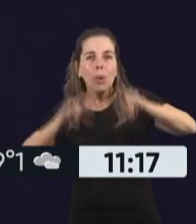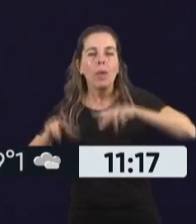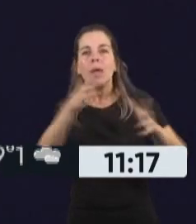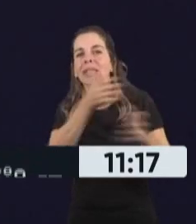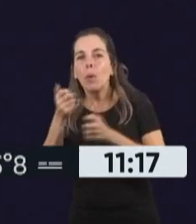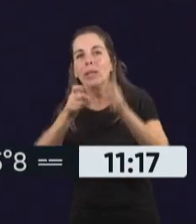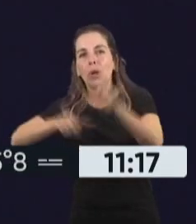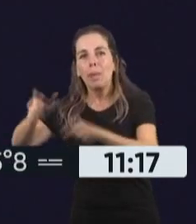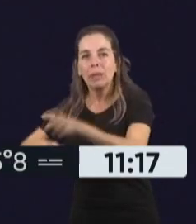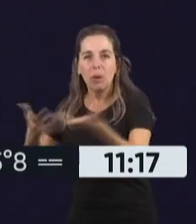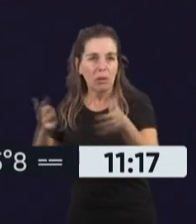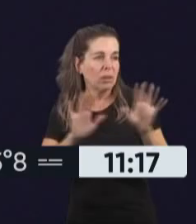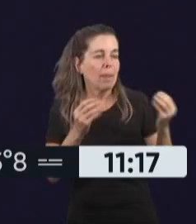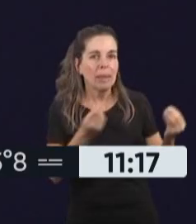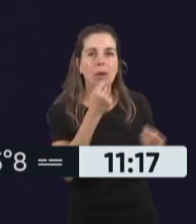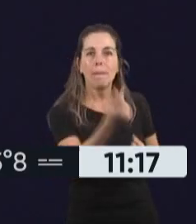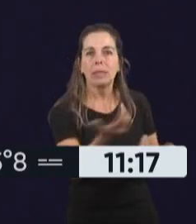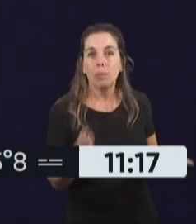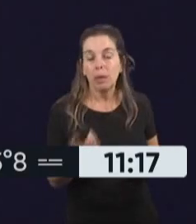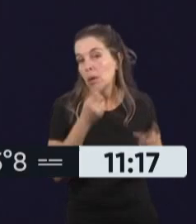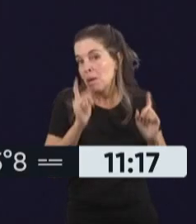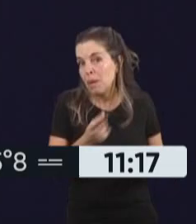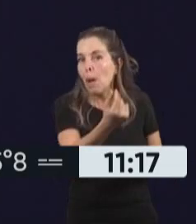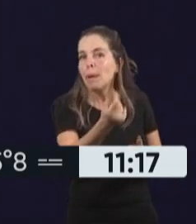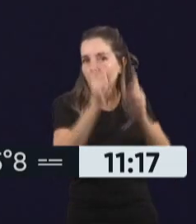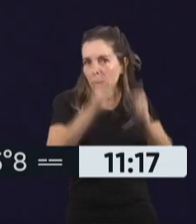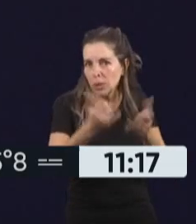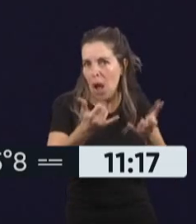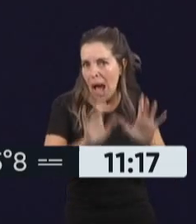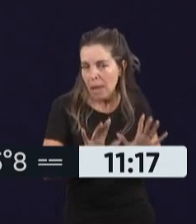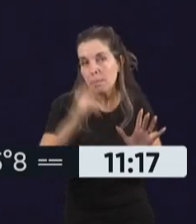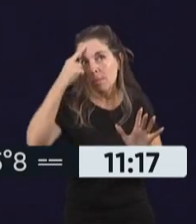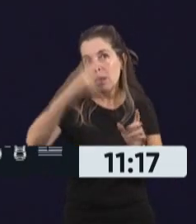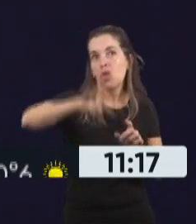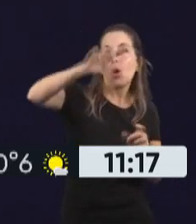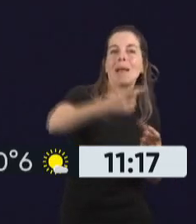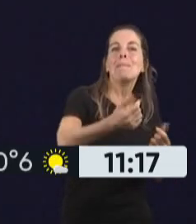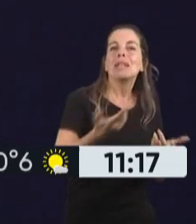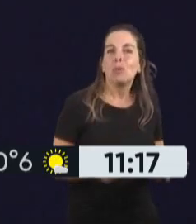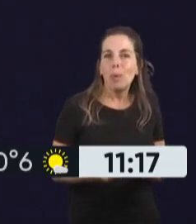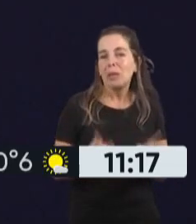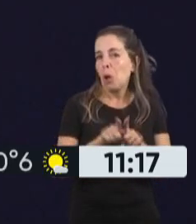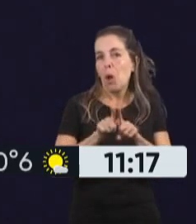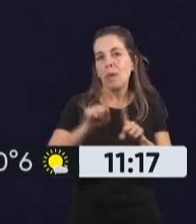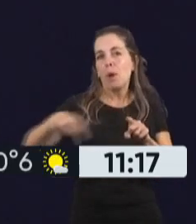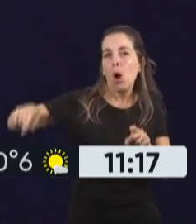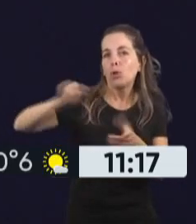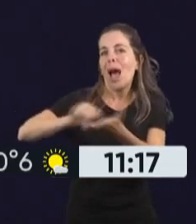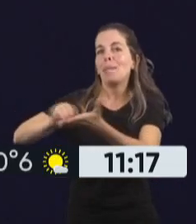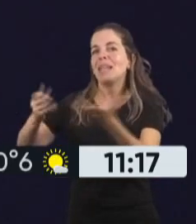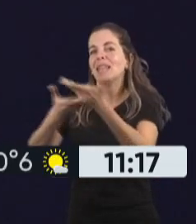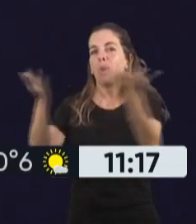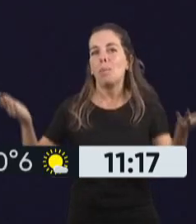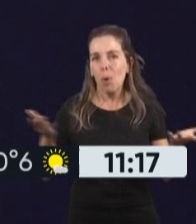quedó del presupuesto, se va a seguir teniendo la misma efectividad que se tenía con el doble de presupuesto, que es lo que pasa en el resto de la administración